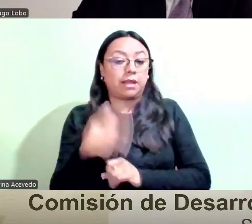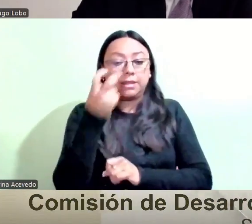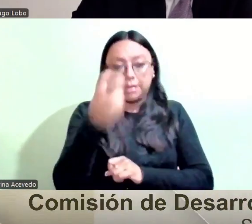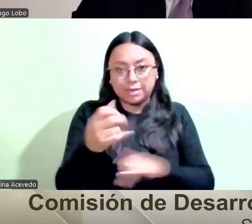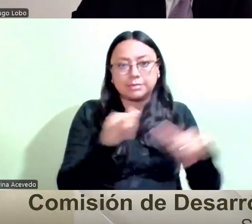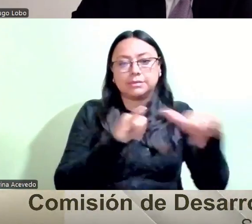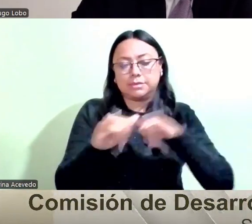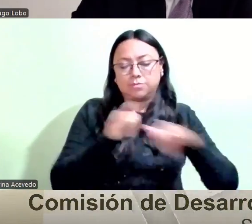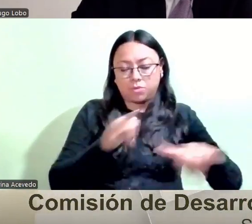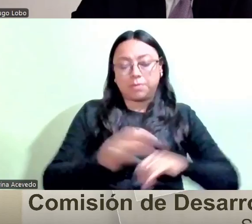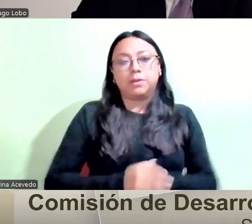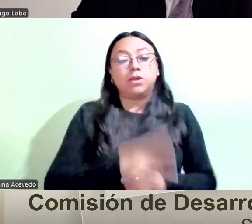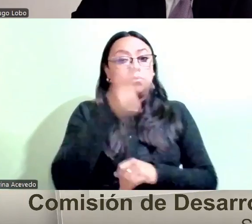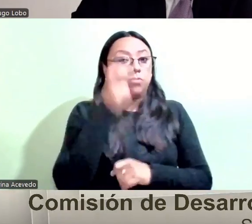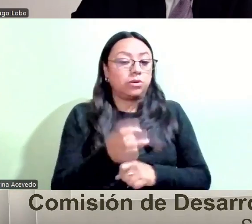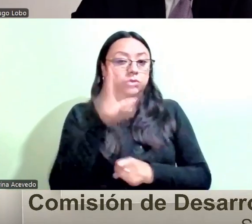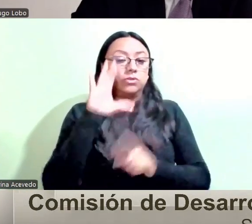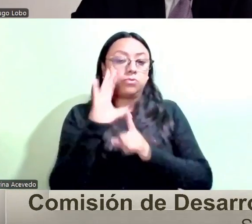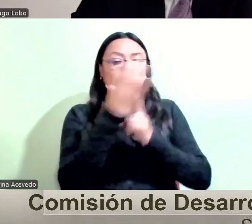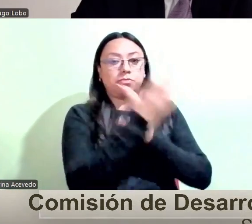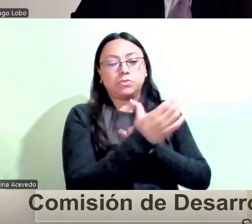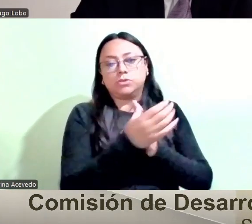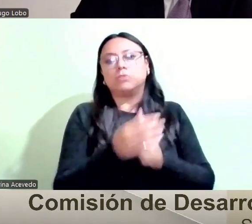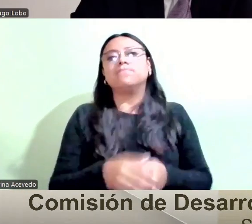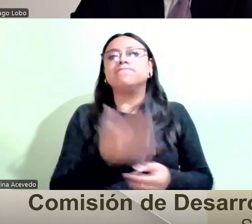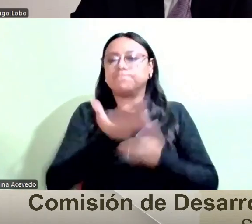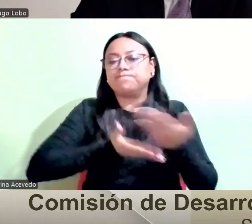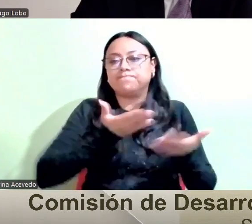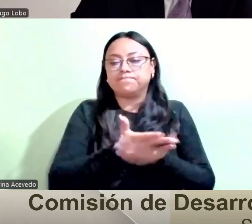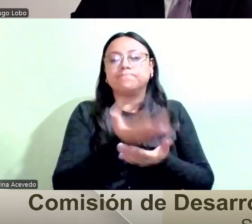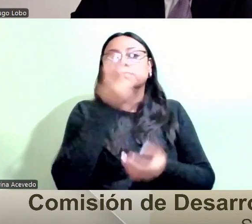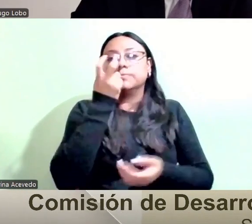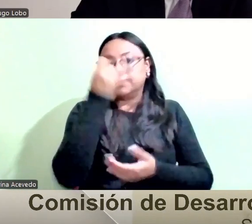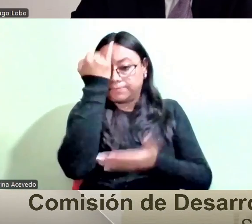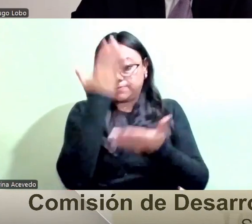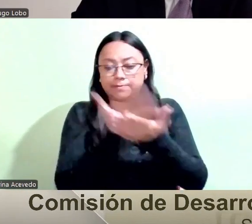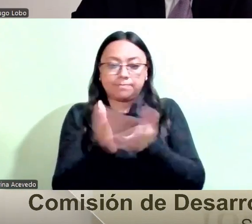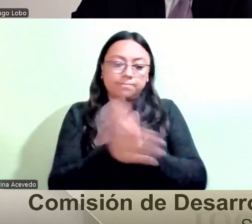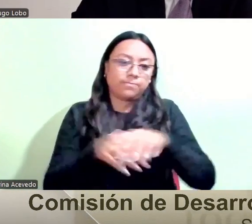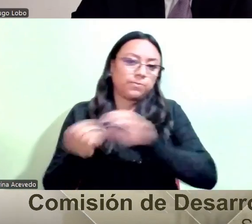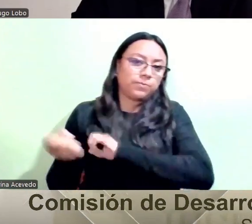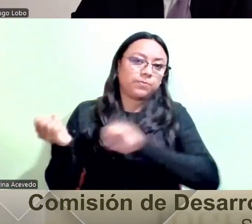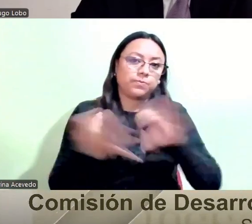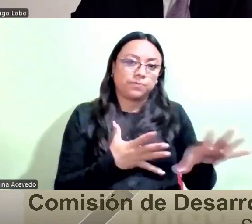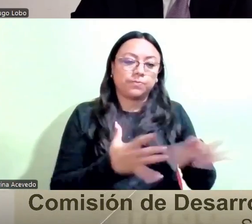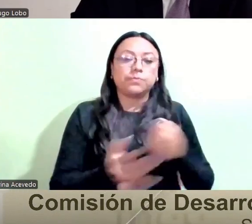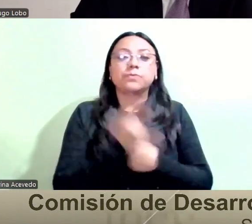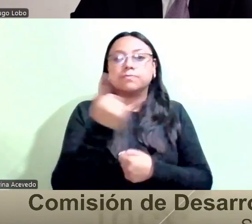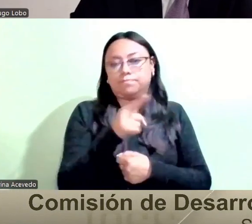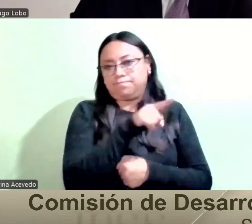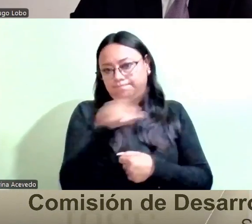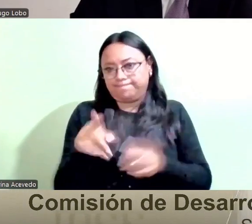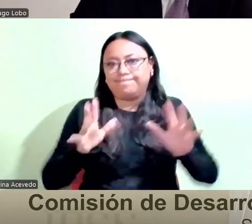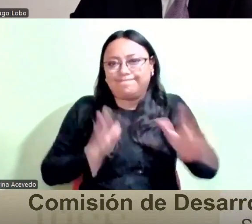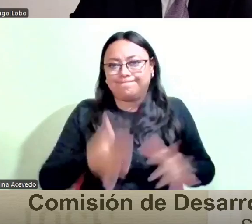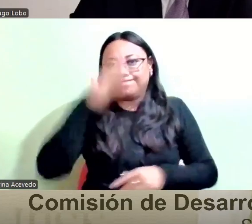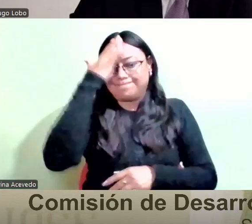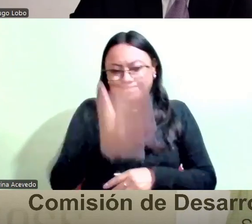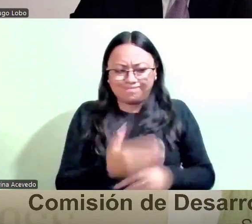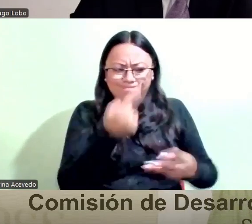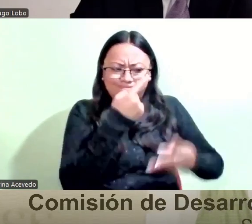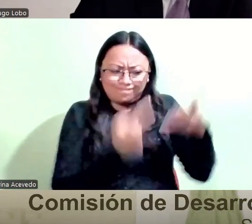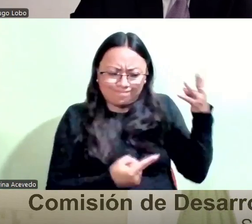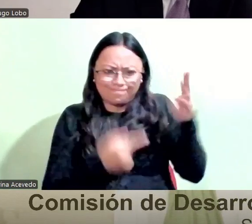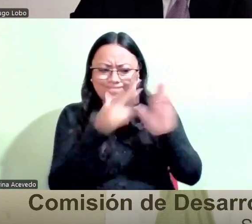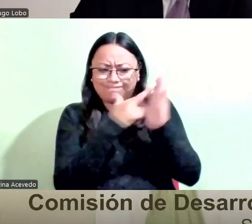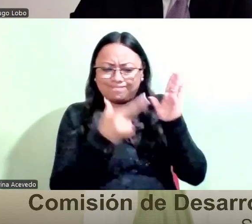expuesto, esta dictaminadora plantea el desechamiento de la iniciativa que se dictamina en virtud de que, como puede apreciarse, la misma no es congruente con las